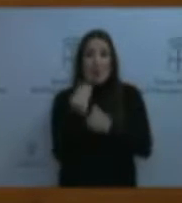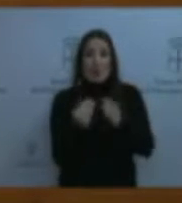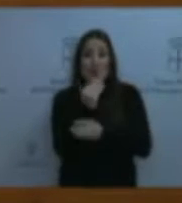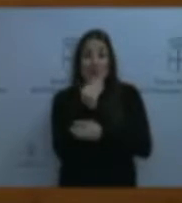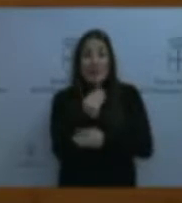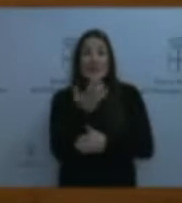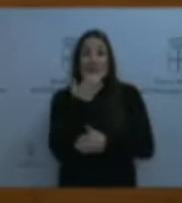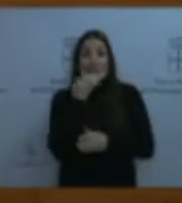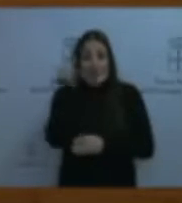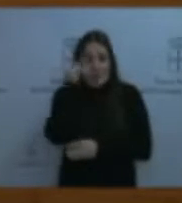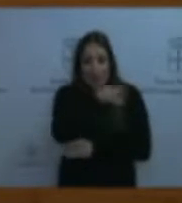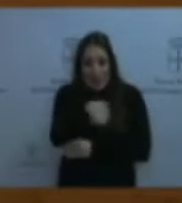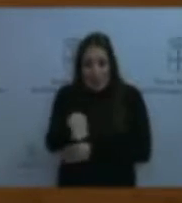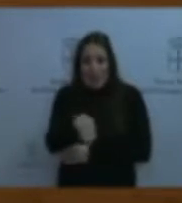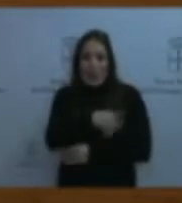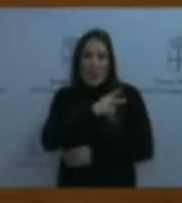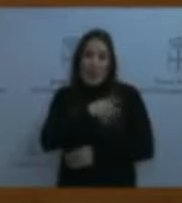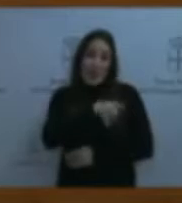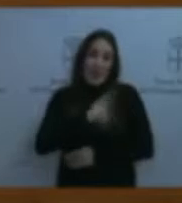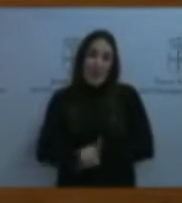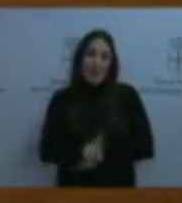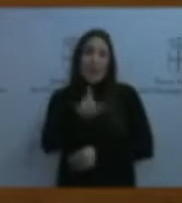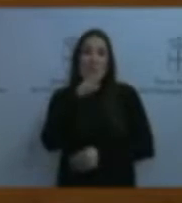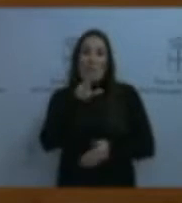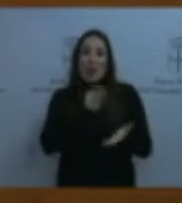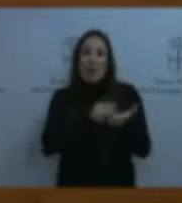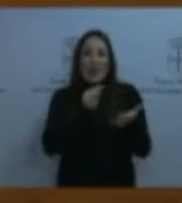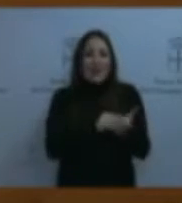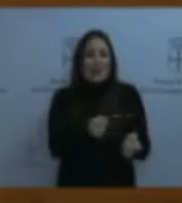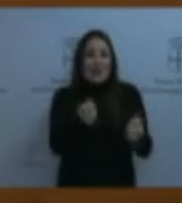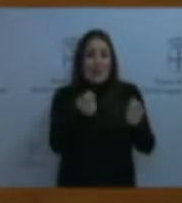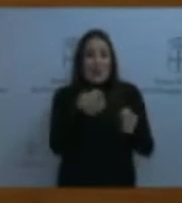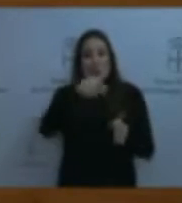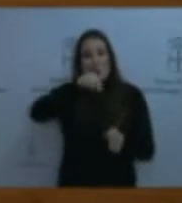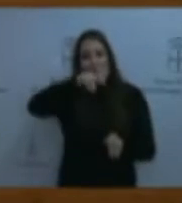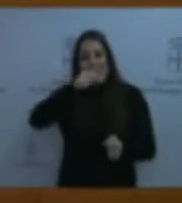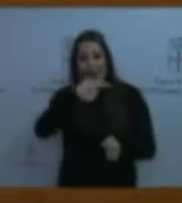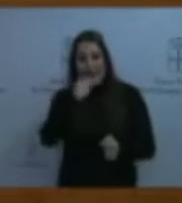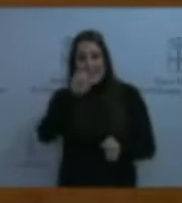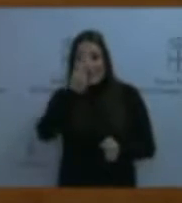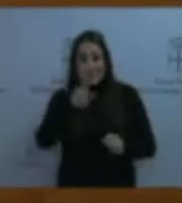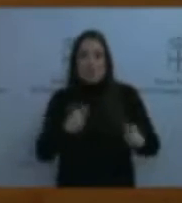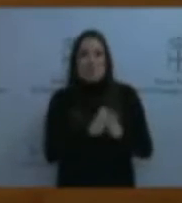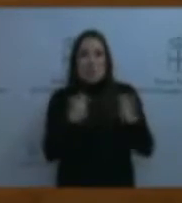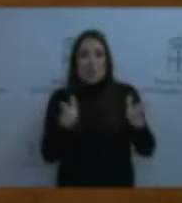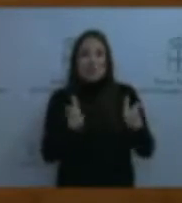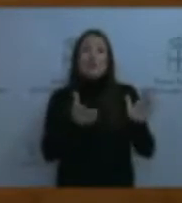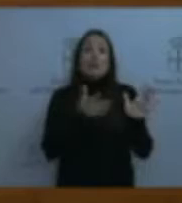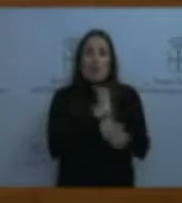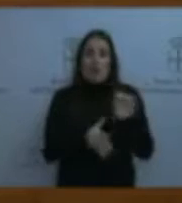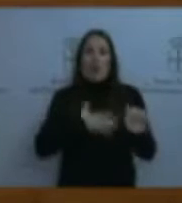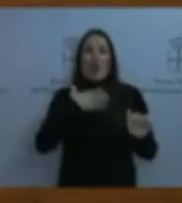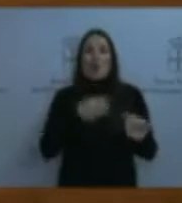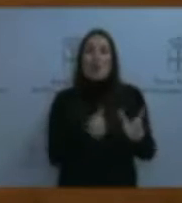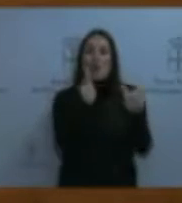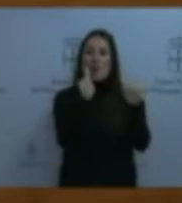cantábricos, ya que tiene menos grasas saturadas y más omega 3, lo que permitiría trabajar una certificación